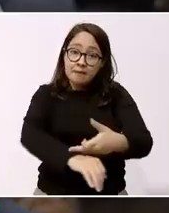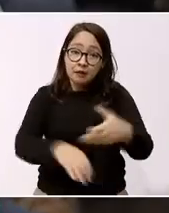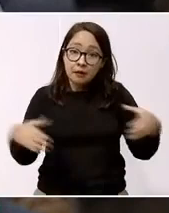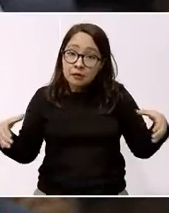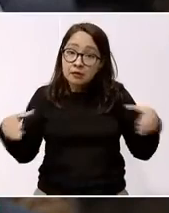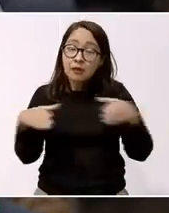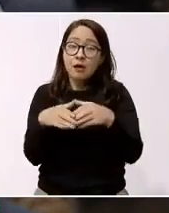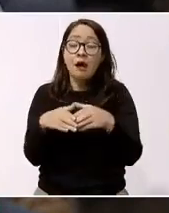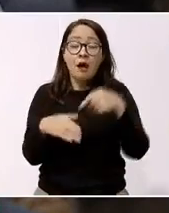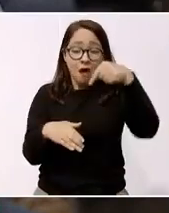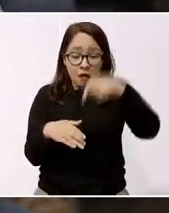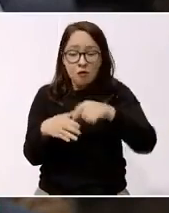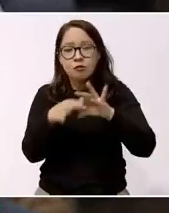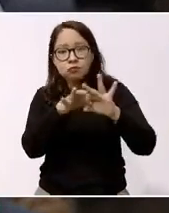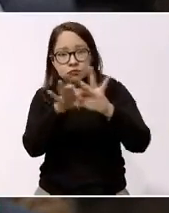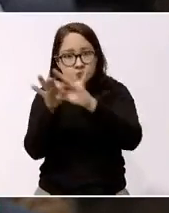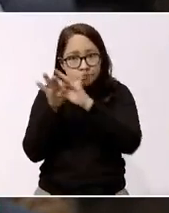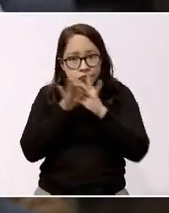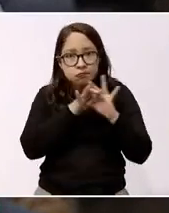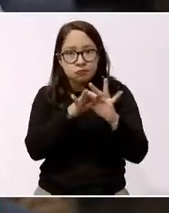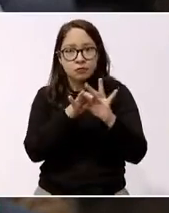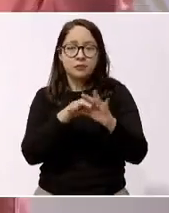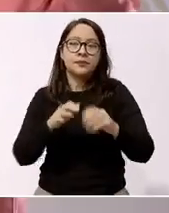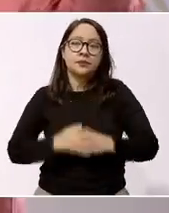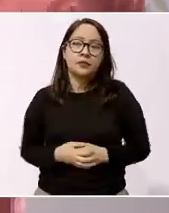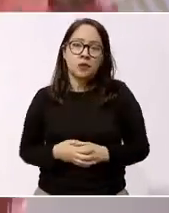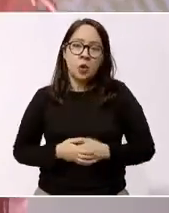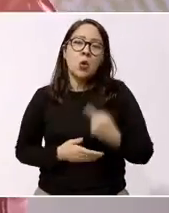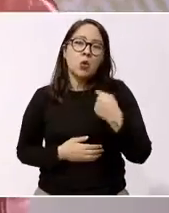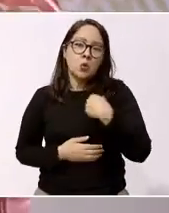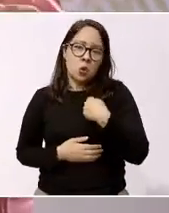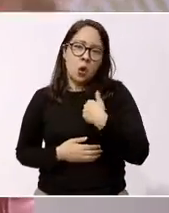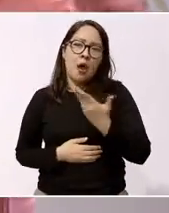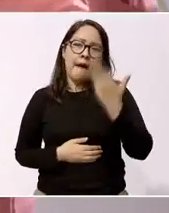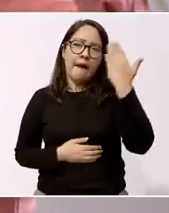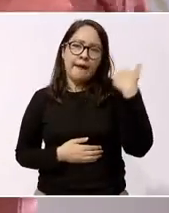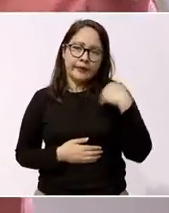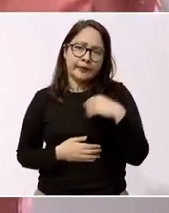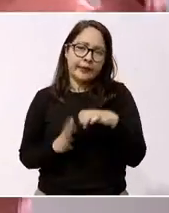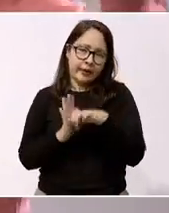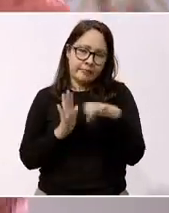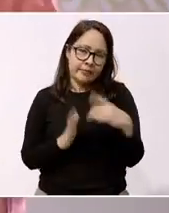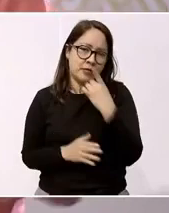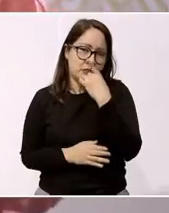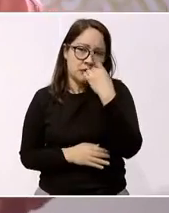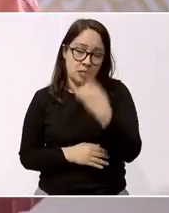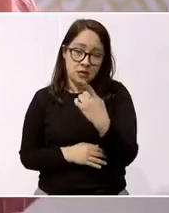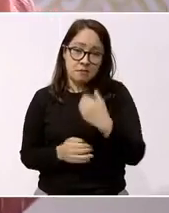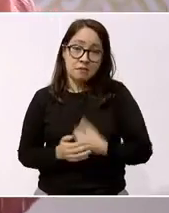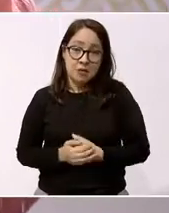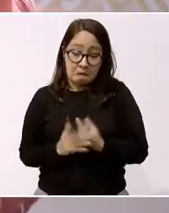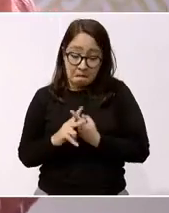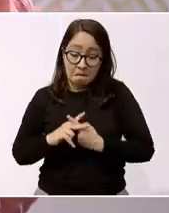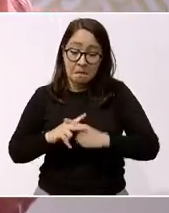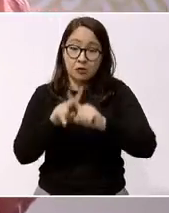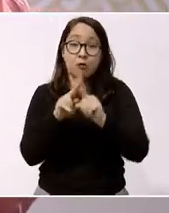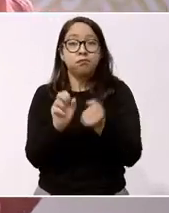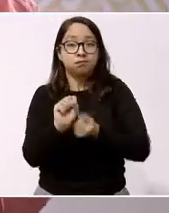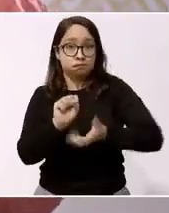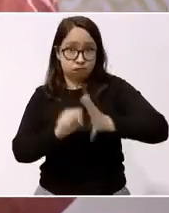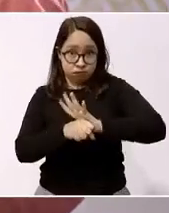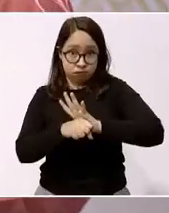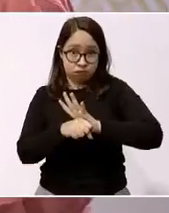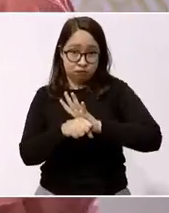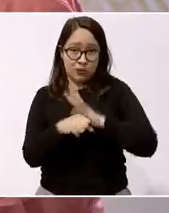Aquí estamos unidos. Daba yo el ejemplo que cuando empieza la pandemia, donde